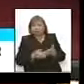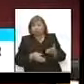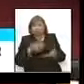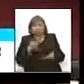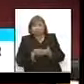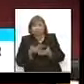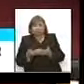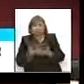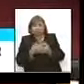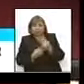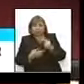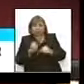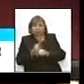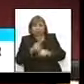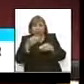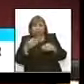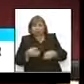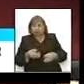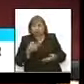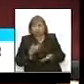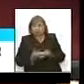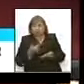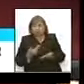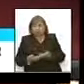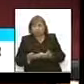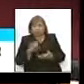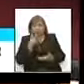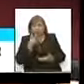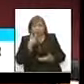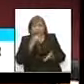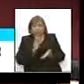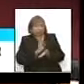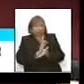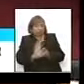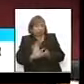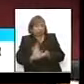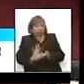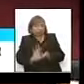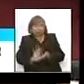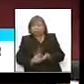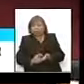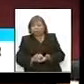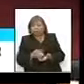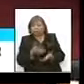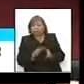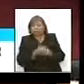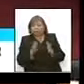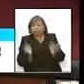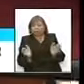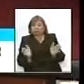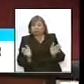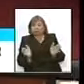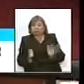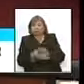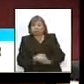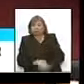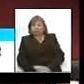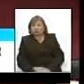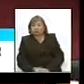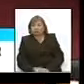fundamental, porque es el núcleo fundamental de la propuesta. Yo creo que tenemos que rechazar la propuesta y tenemos que abrir en el país...